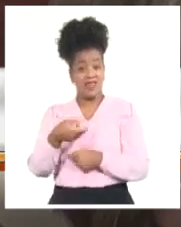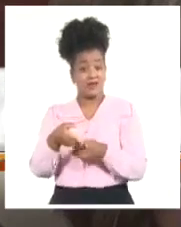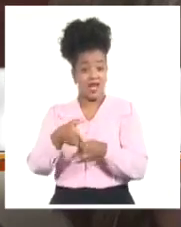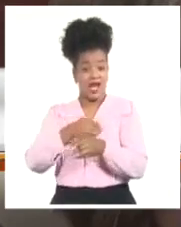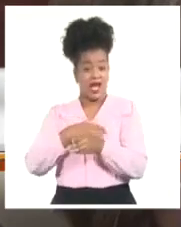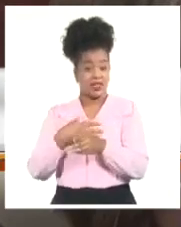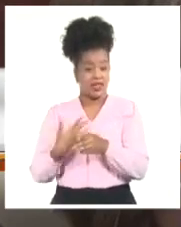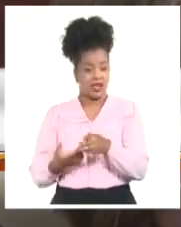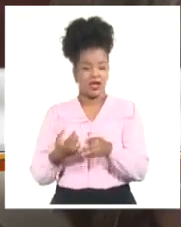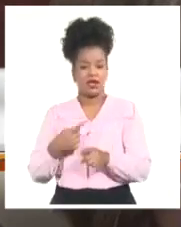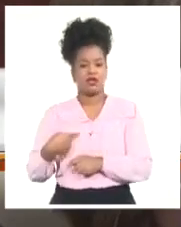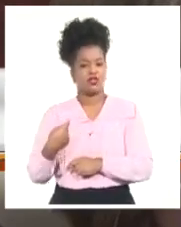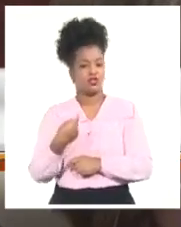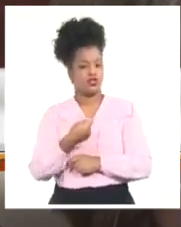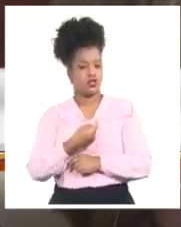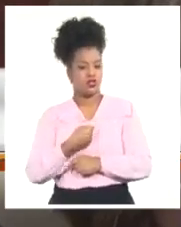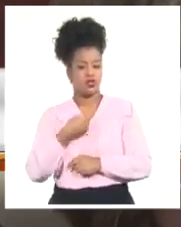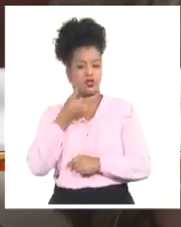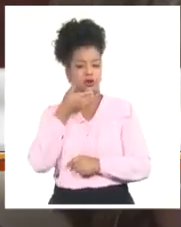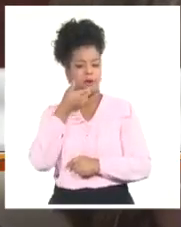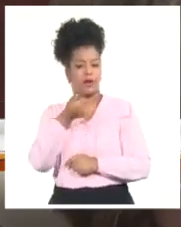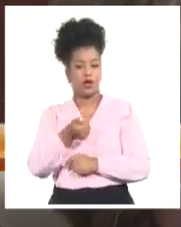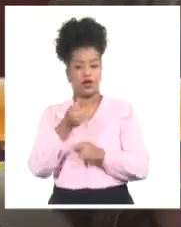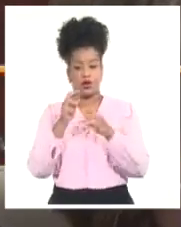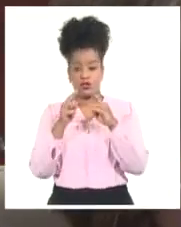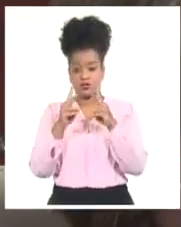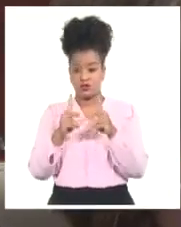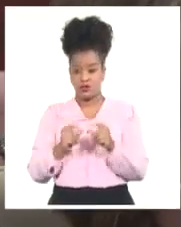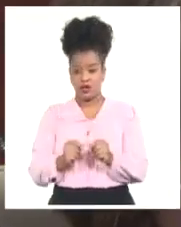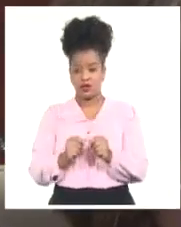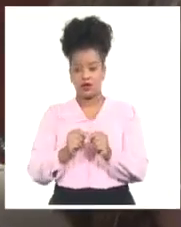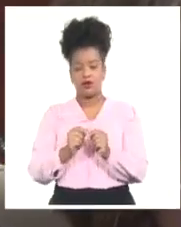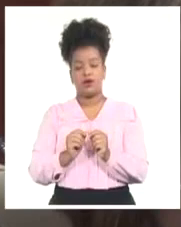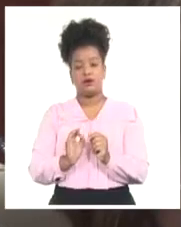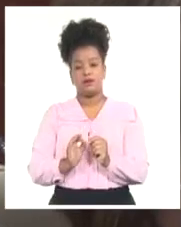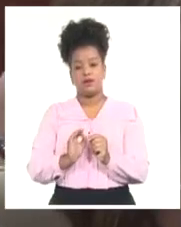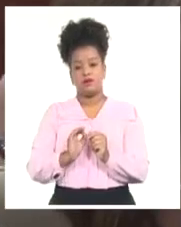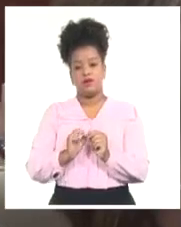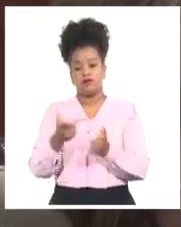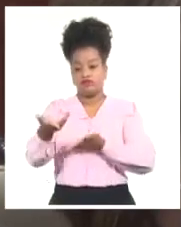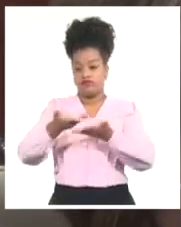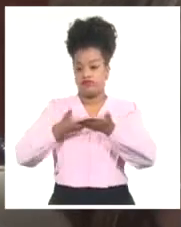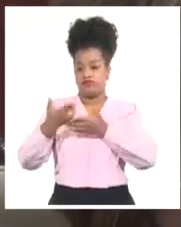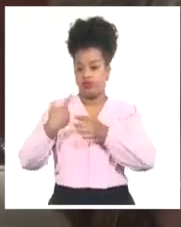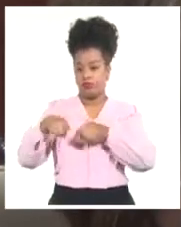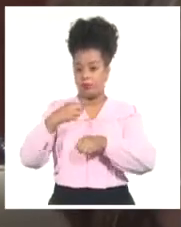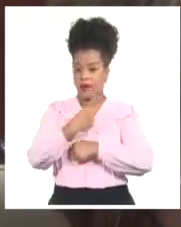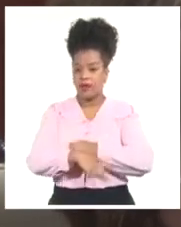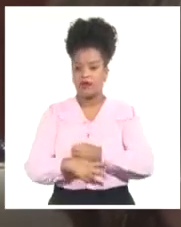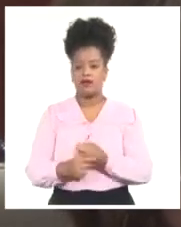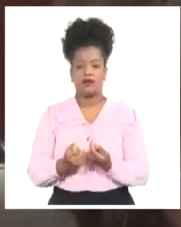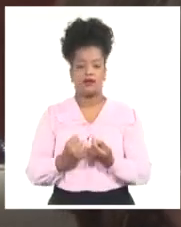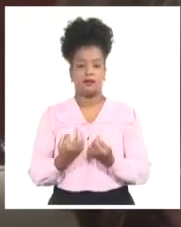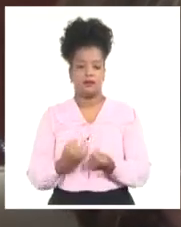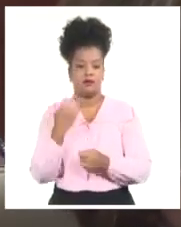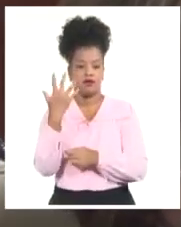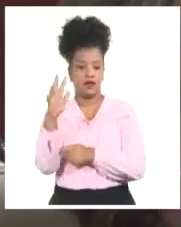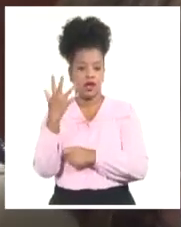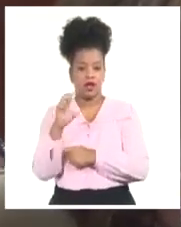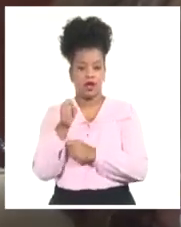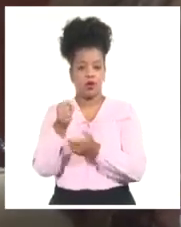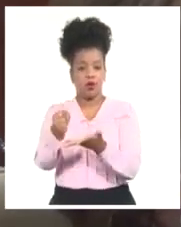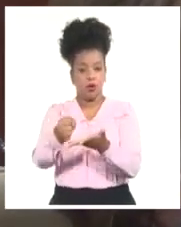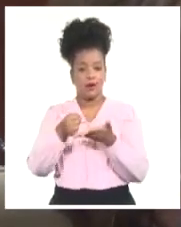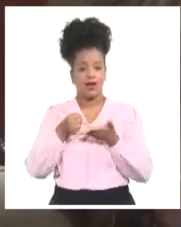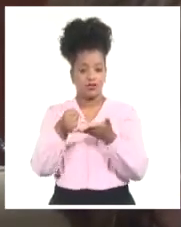tenemos mejores resultados en los temas de las exportaciones, la inversión extranjera, la cooperación, que